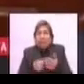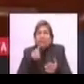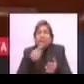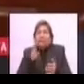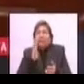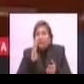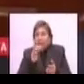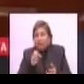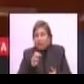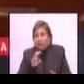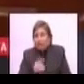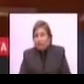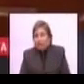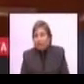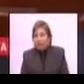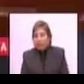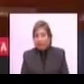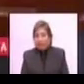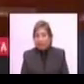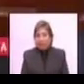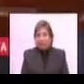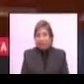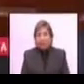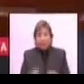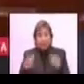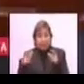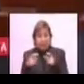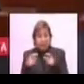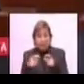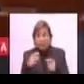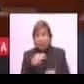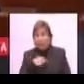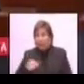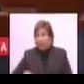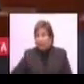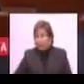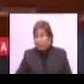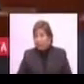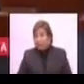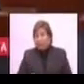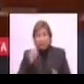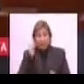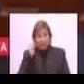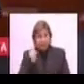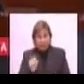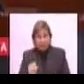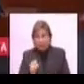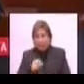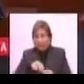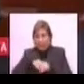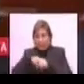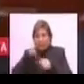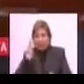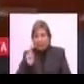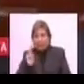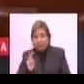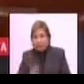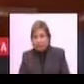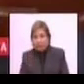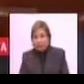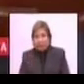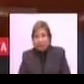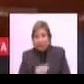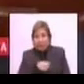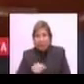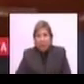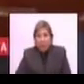literal B precedente? El Consejo de Ministros o los ministros censurados deben renunciar.